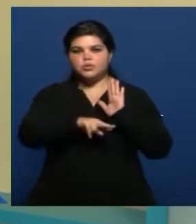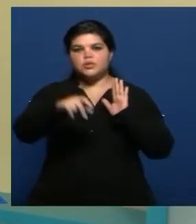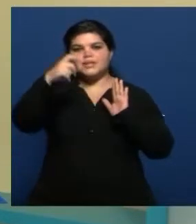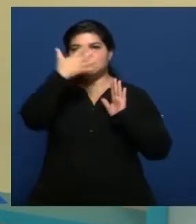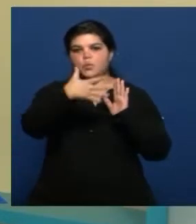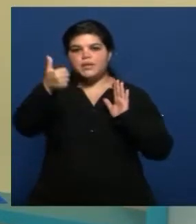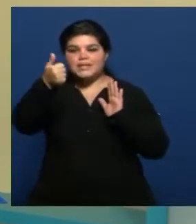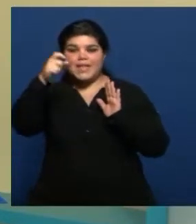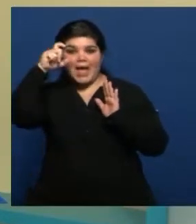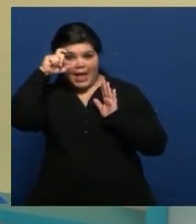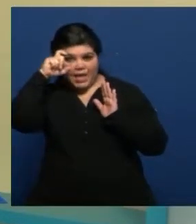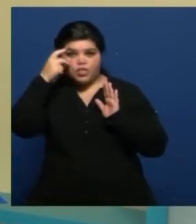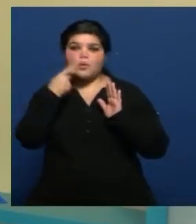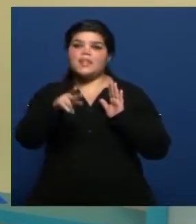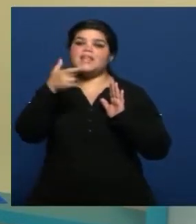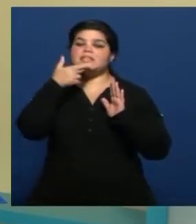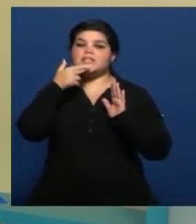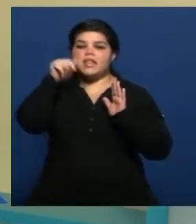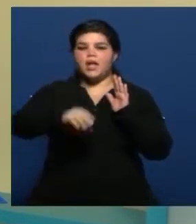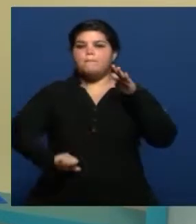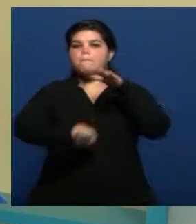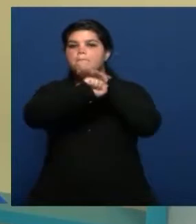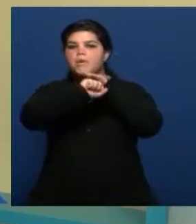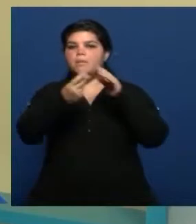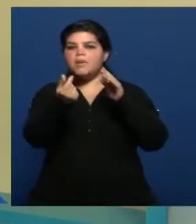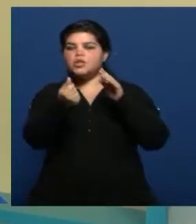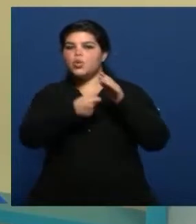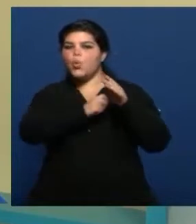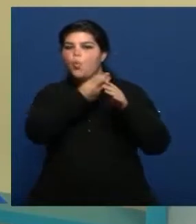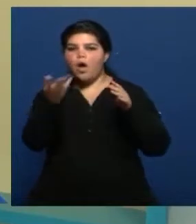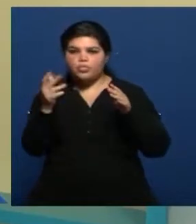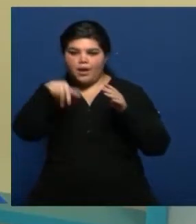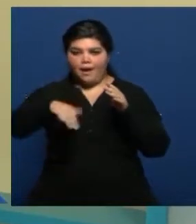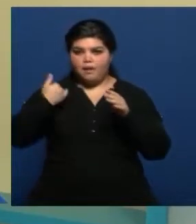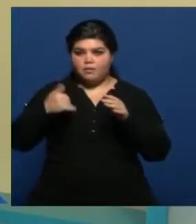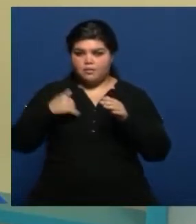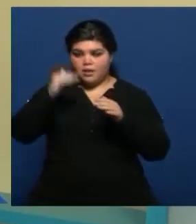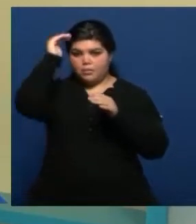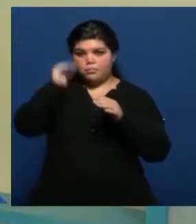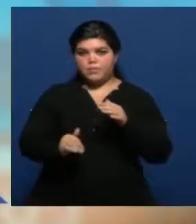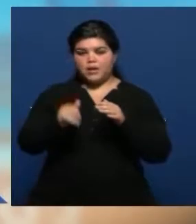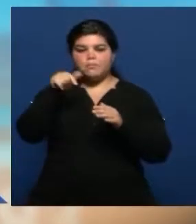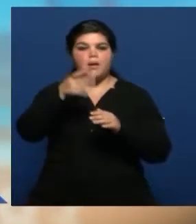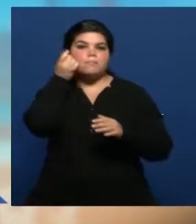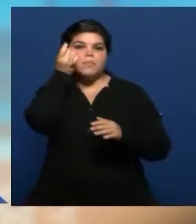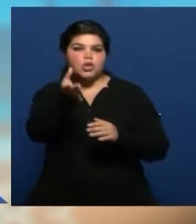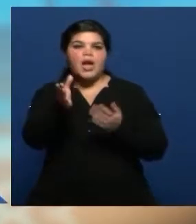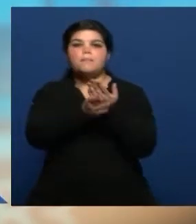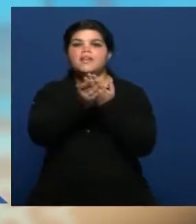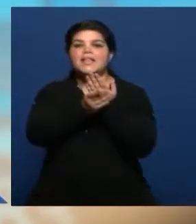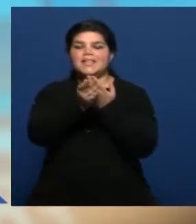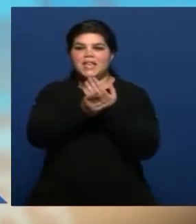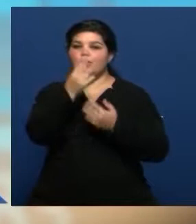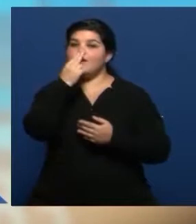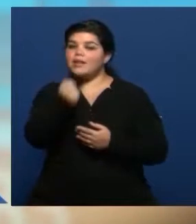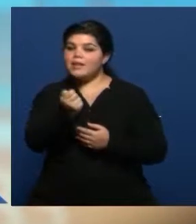56E-2017 muestra y establece los precios máximos de las garrafas en la Argentina. Estamos hablando de la Secretaría, perdón, del Ministerio de Energía de la